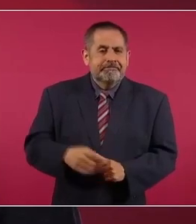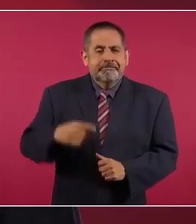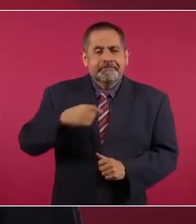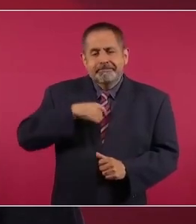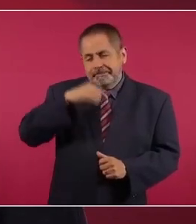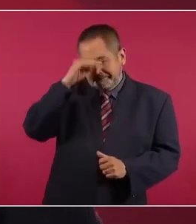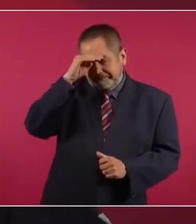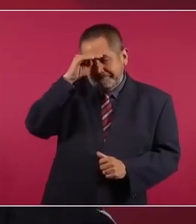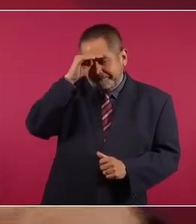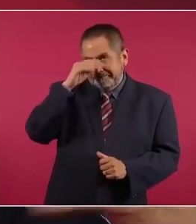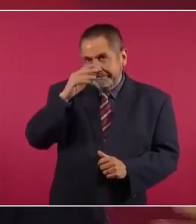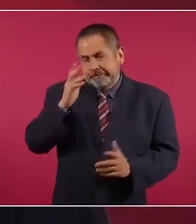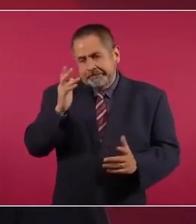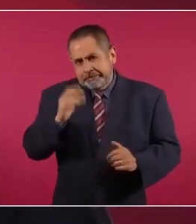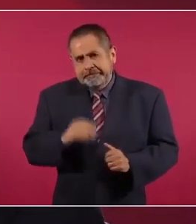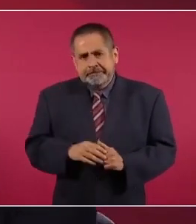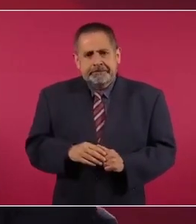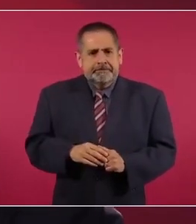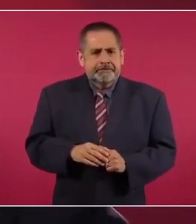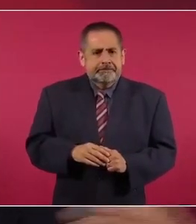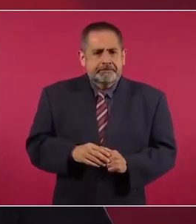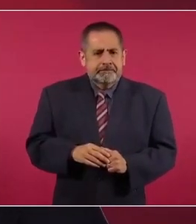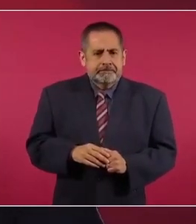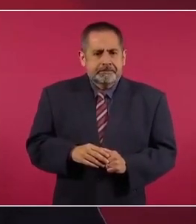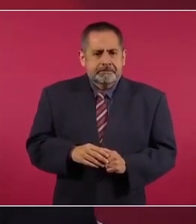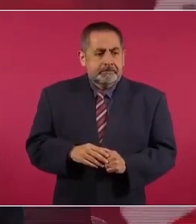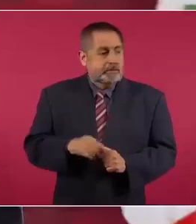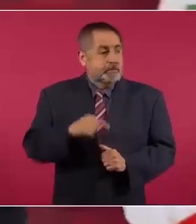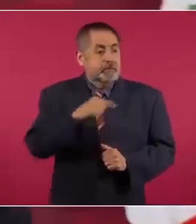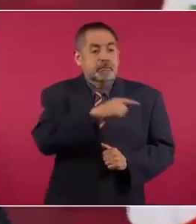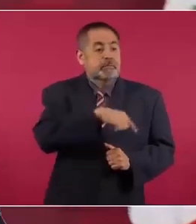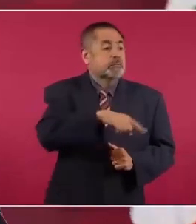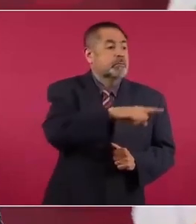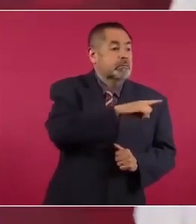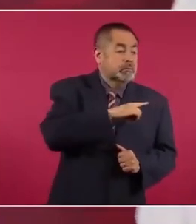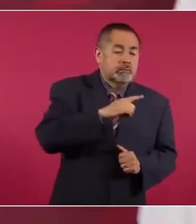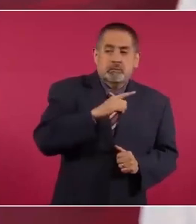Pensando, ¿no?, que es la gran nota, ¿no?